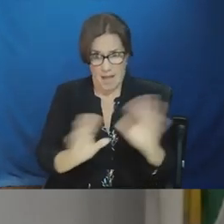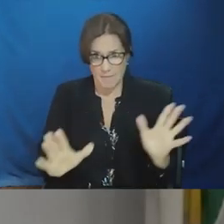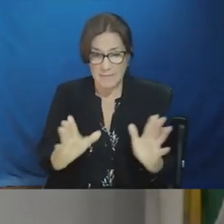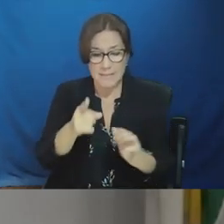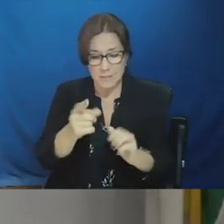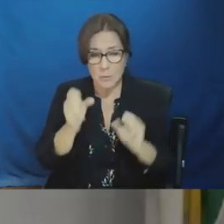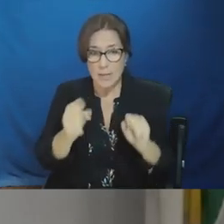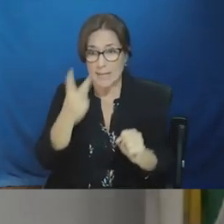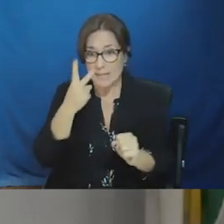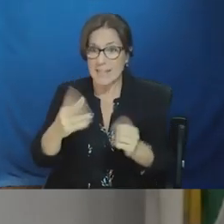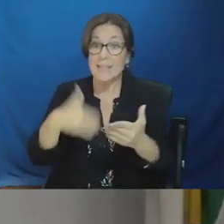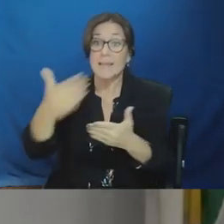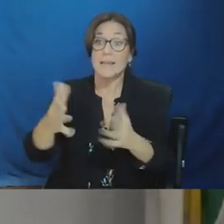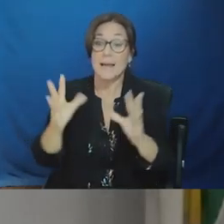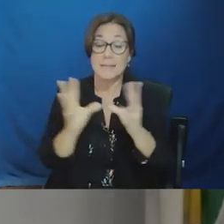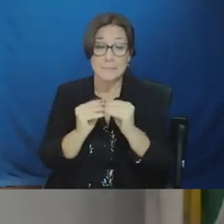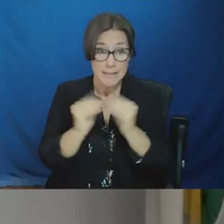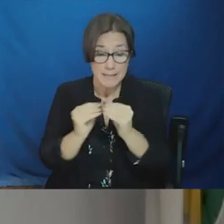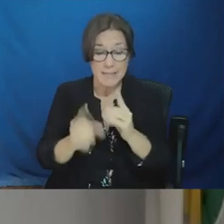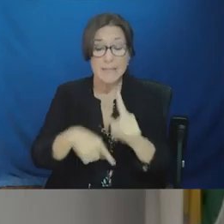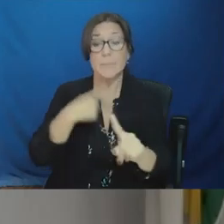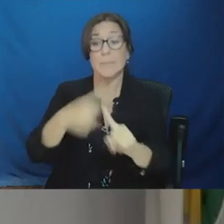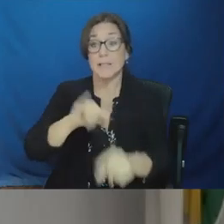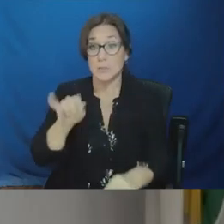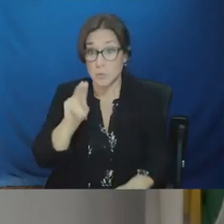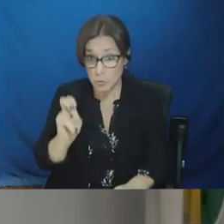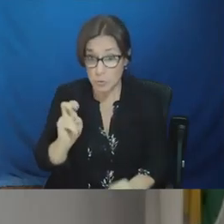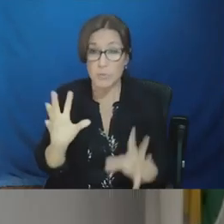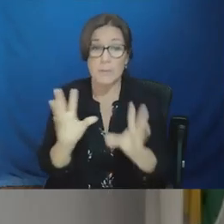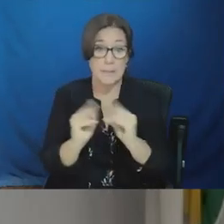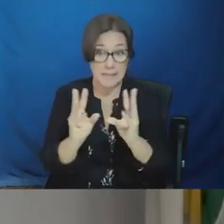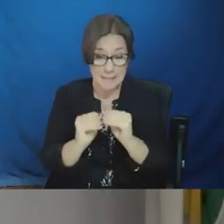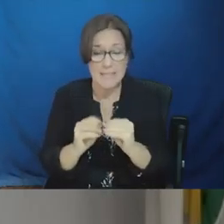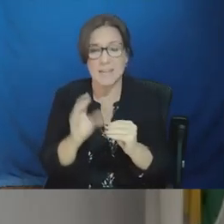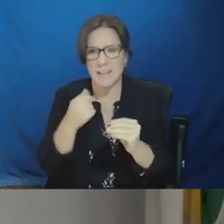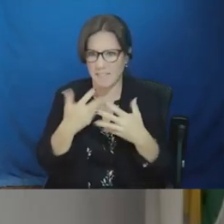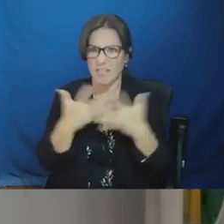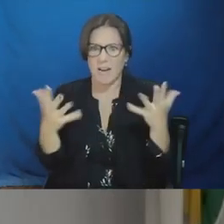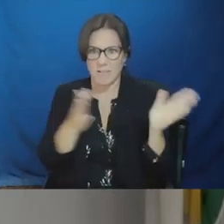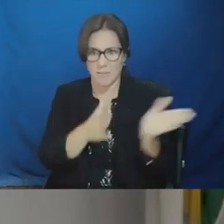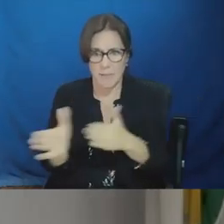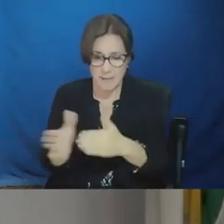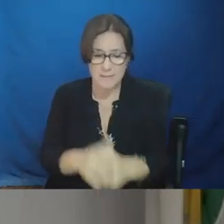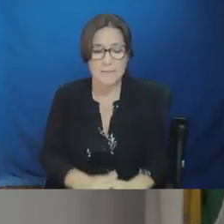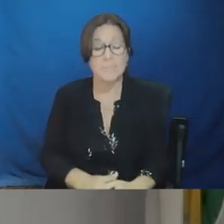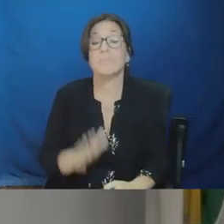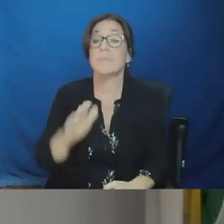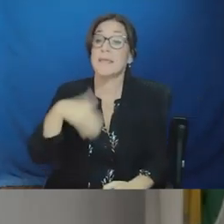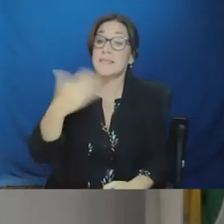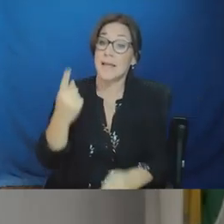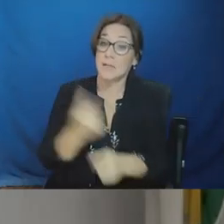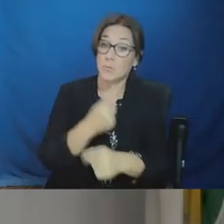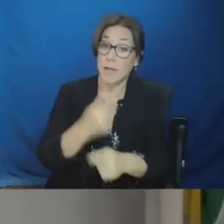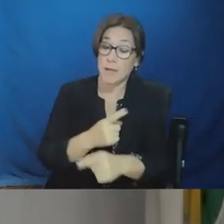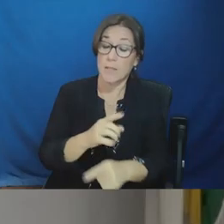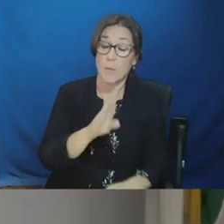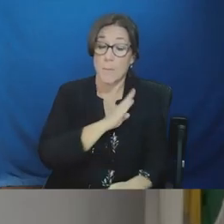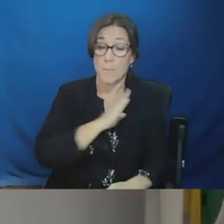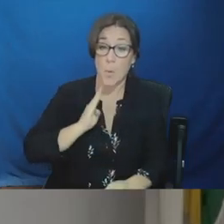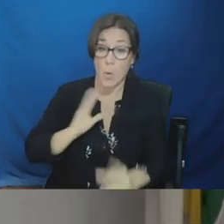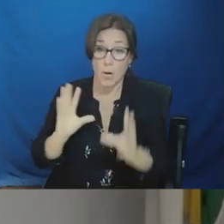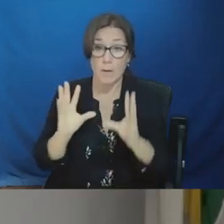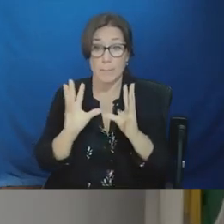de junio la próxima reunión va a ser el día 25 que va a ser una reunión regular para mayo